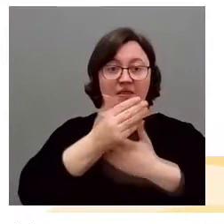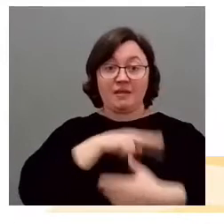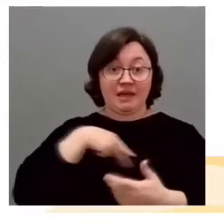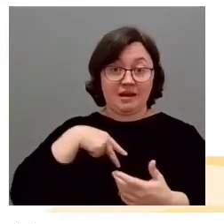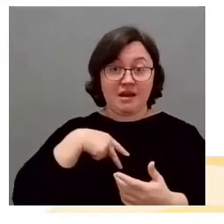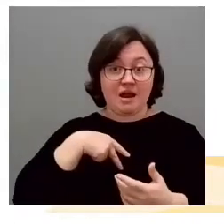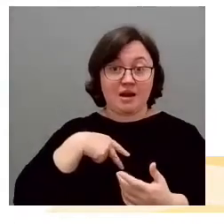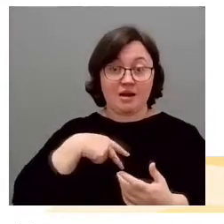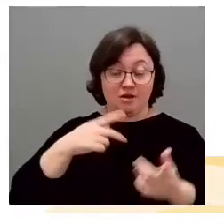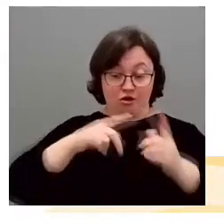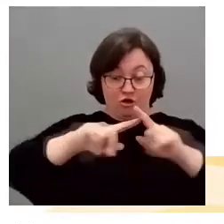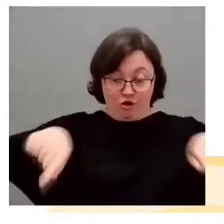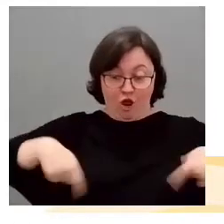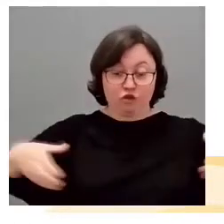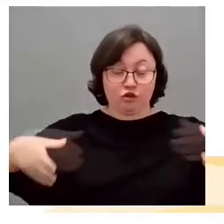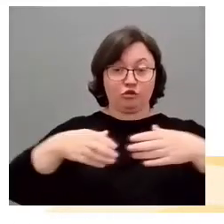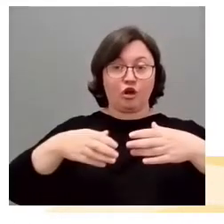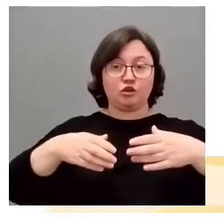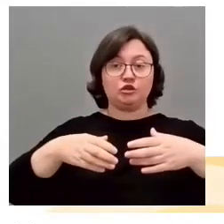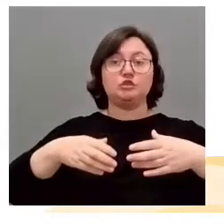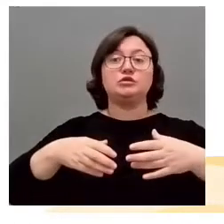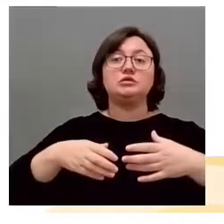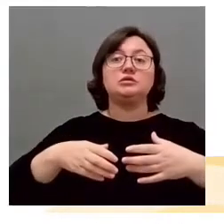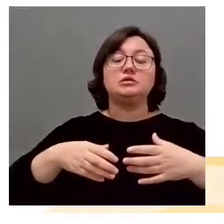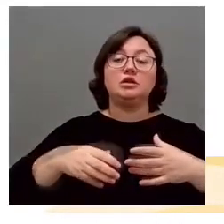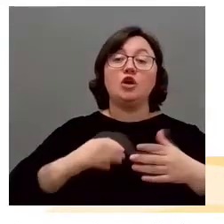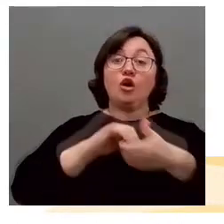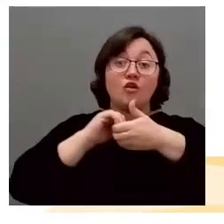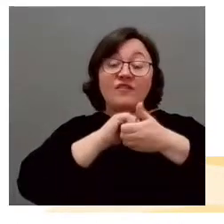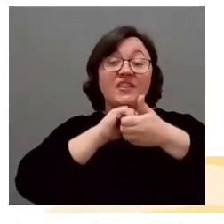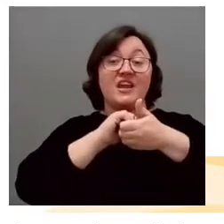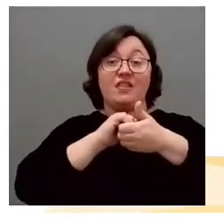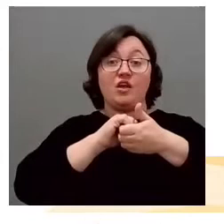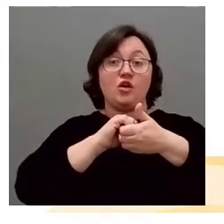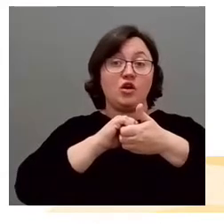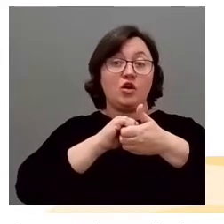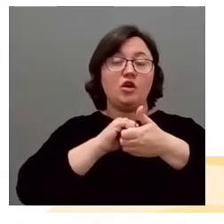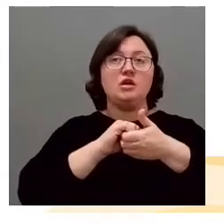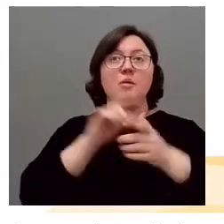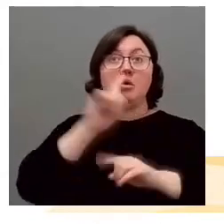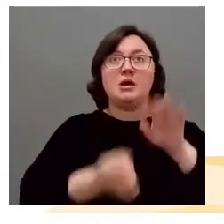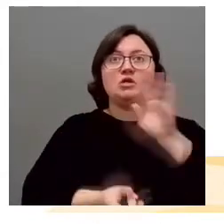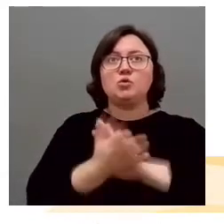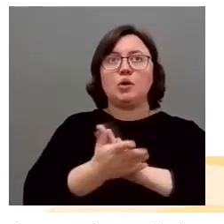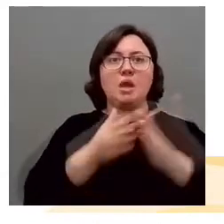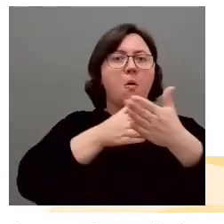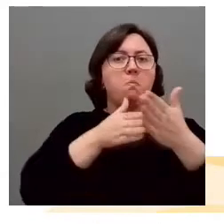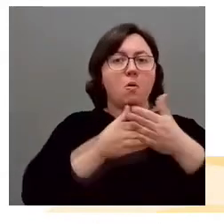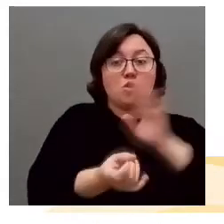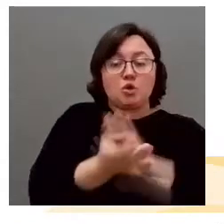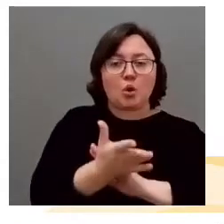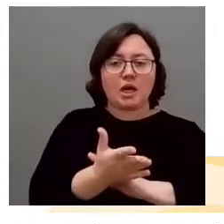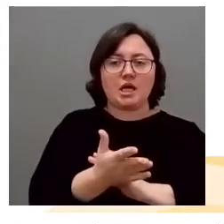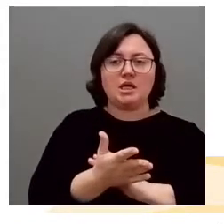nosotros en la Confederación ASPACE, siempre ante cualquier adversidad nos ha ayudado a tener